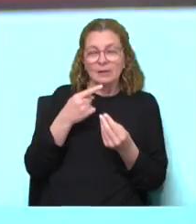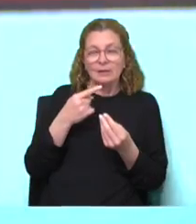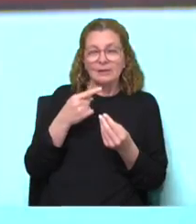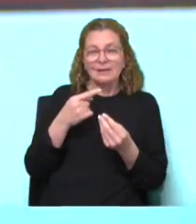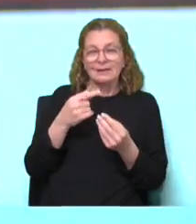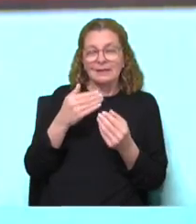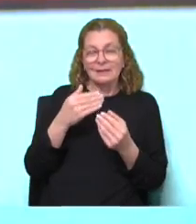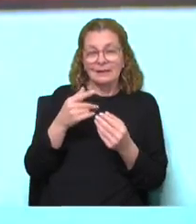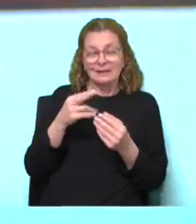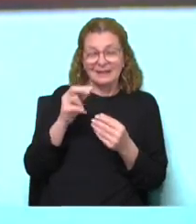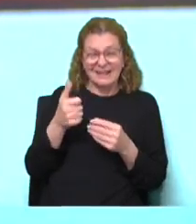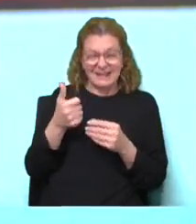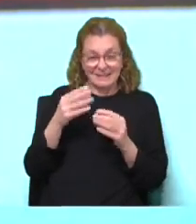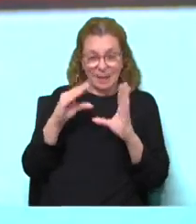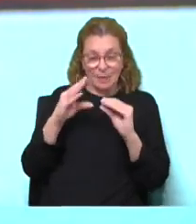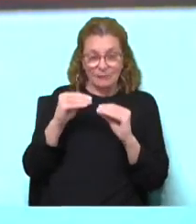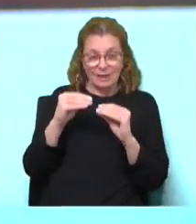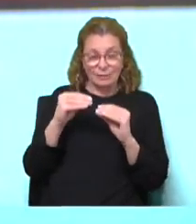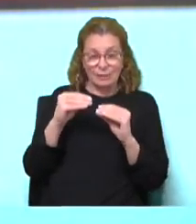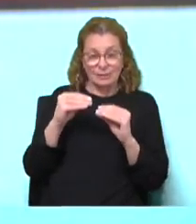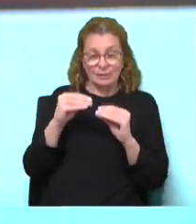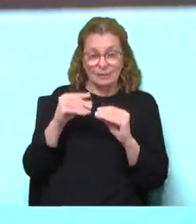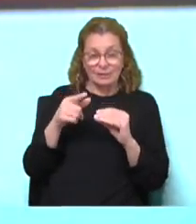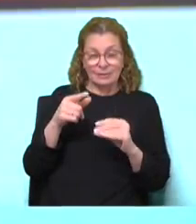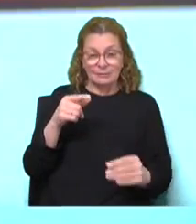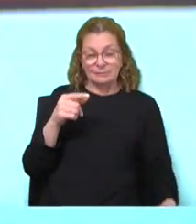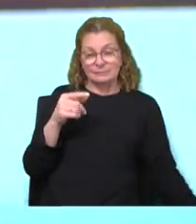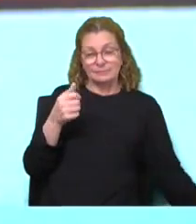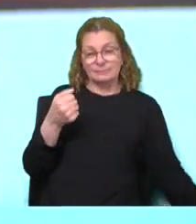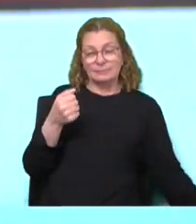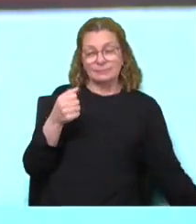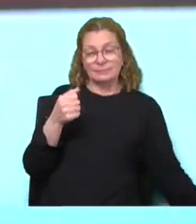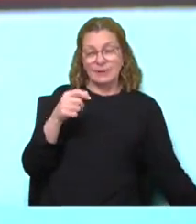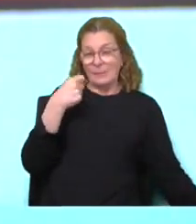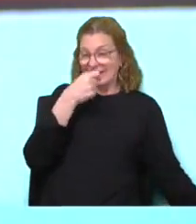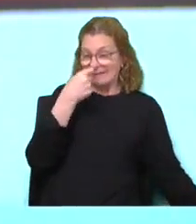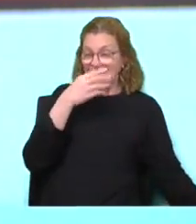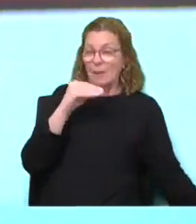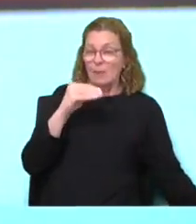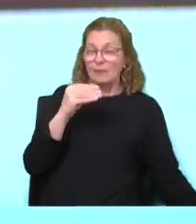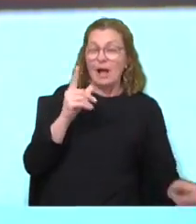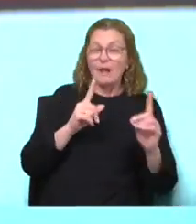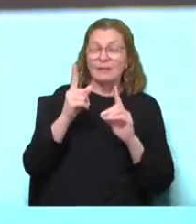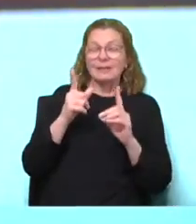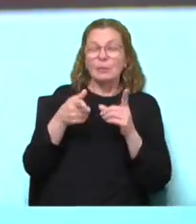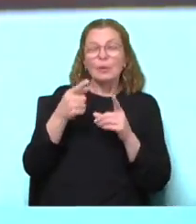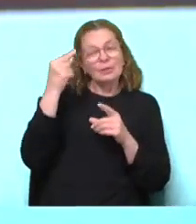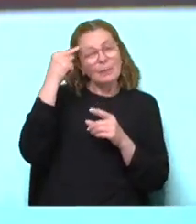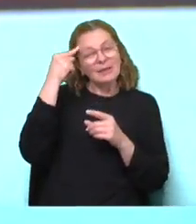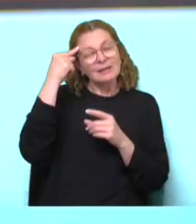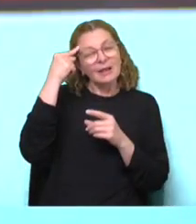gracias. Bien. Y recién estábamos hablando con las chicas, con Lali, con Alfonsina, en maquillaje. Que claro, que uno a veces como que tiende a